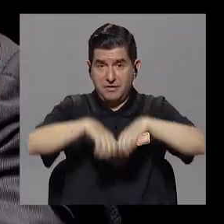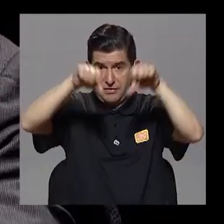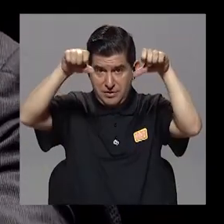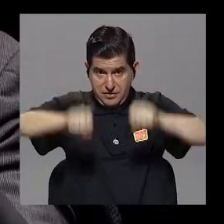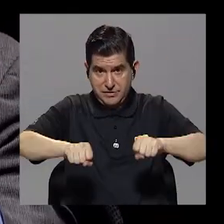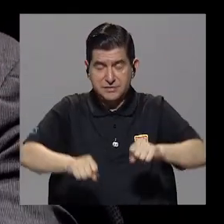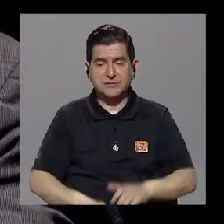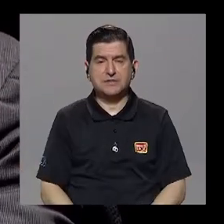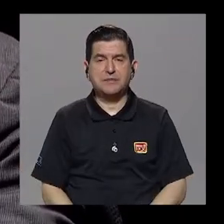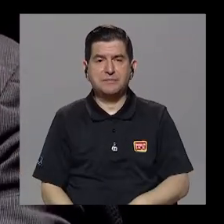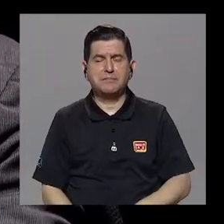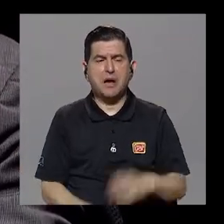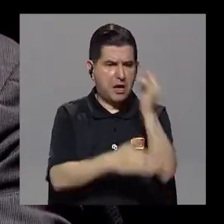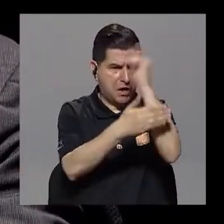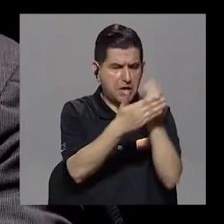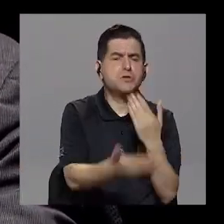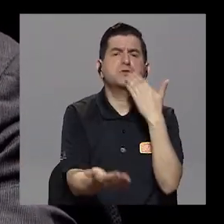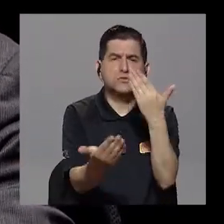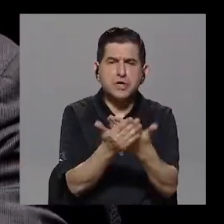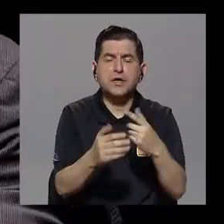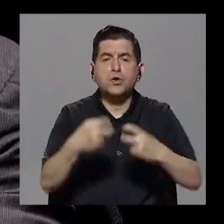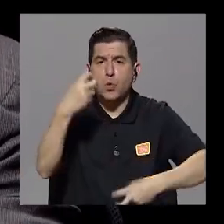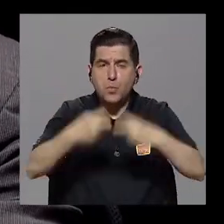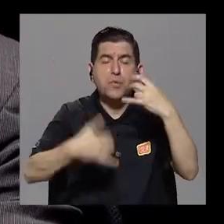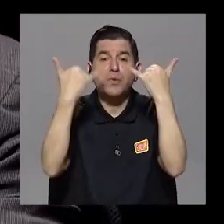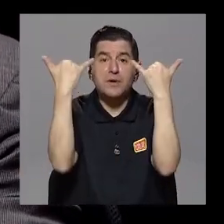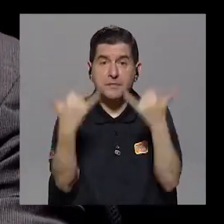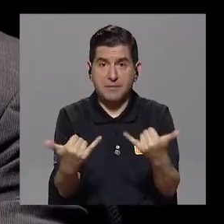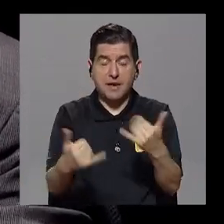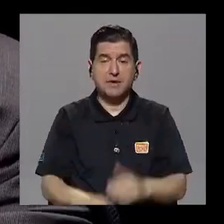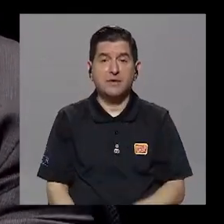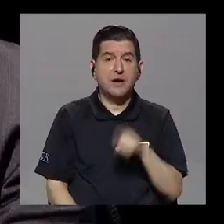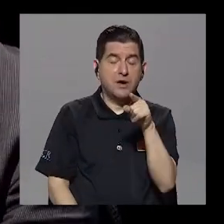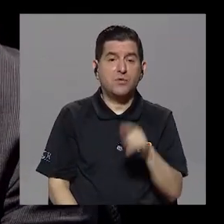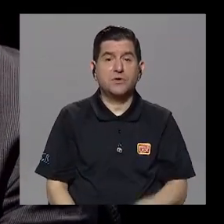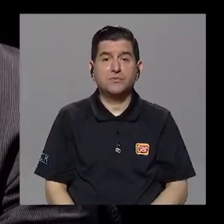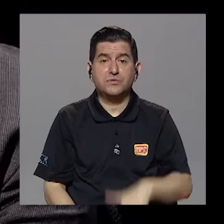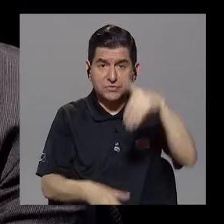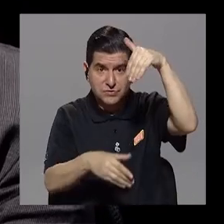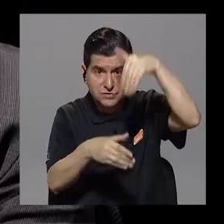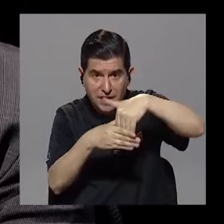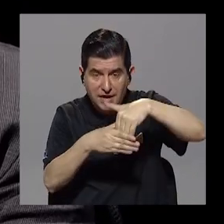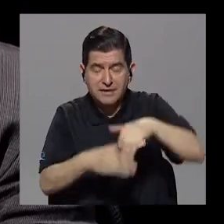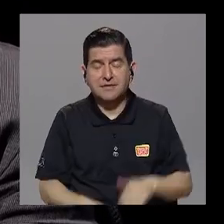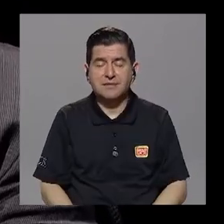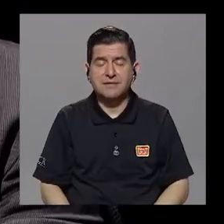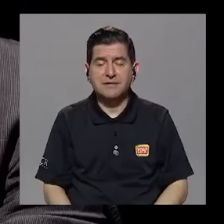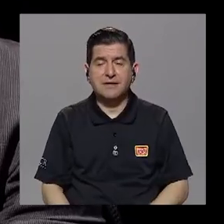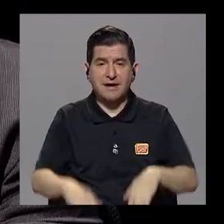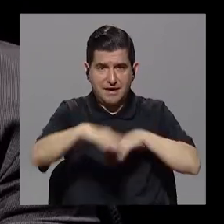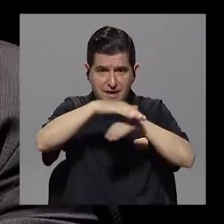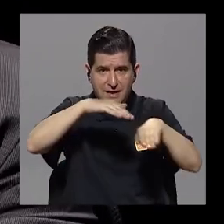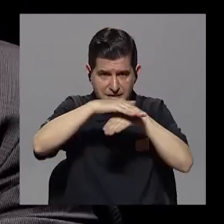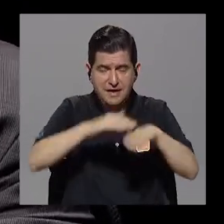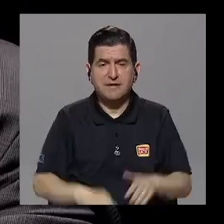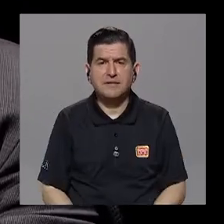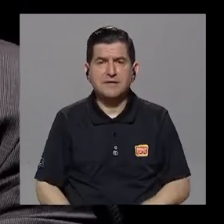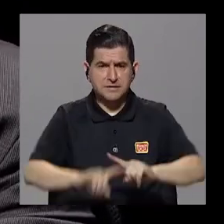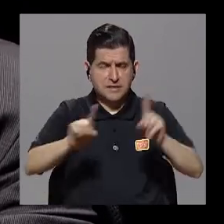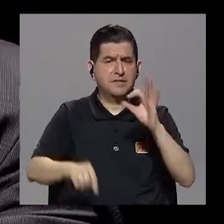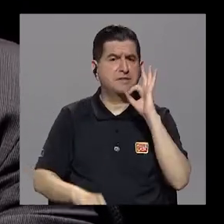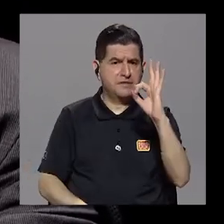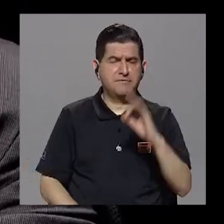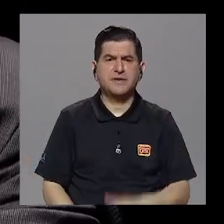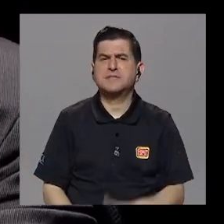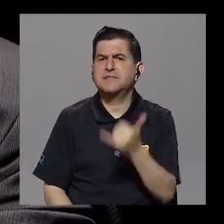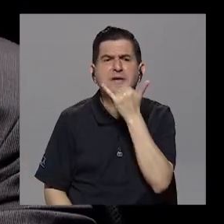nivel sistémico, el diseño está bueno. El problema ya es cuando entras al fondo del pilar básico, que por ejemplo, usted hizo la